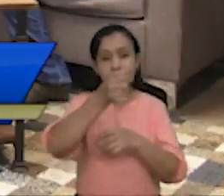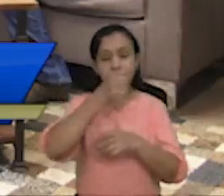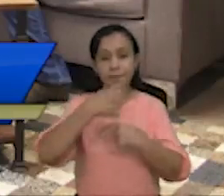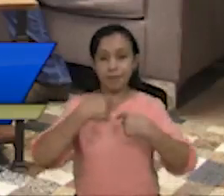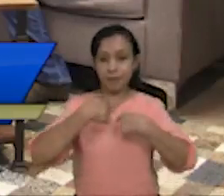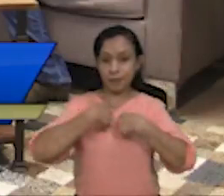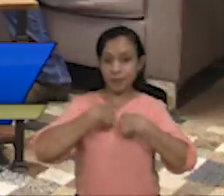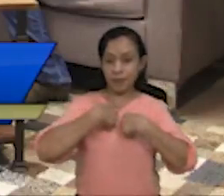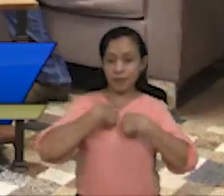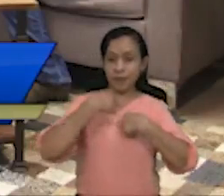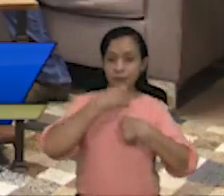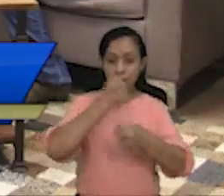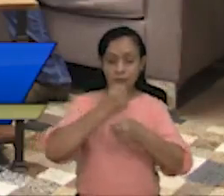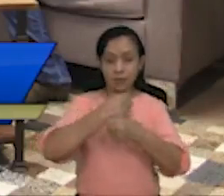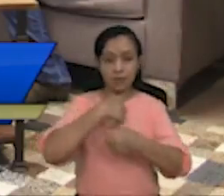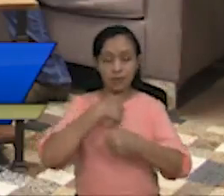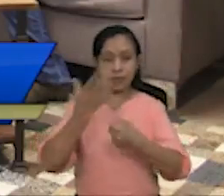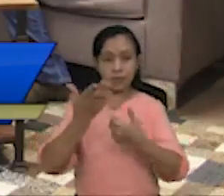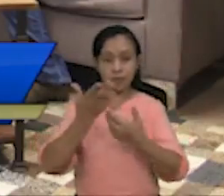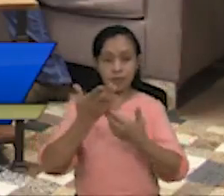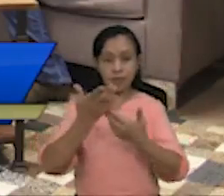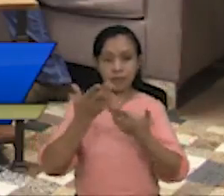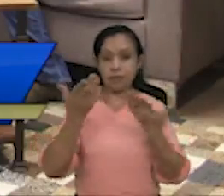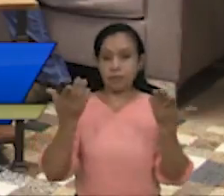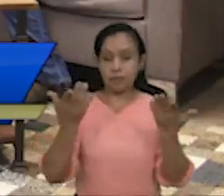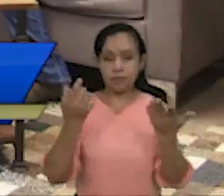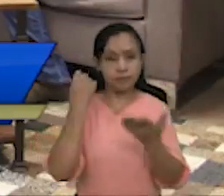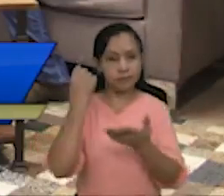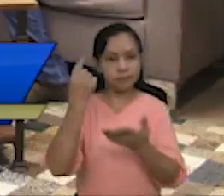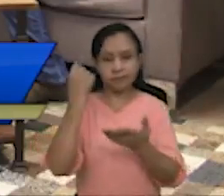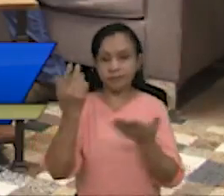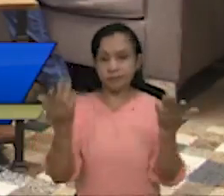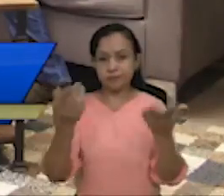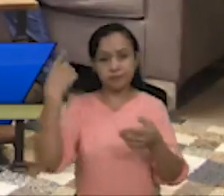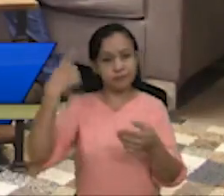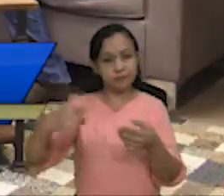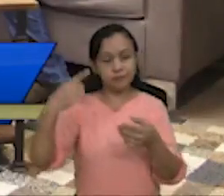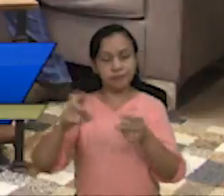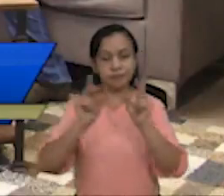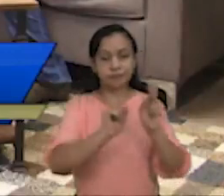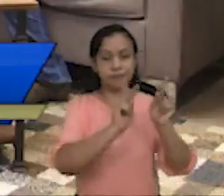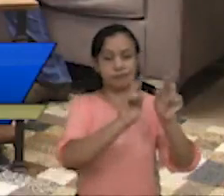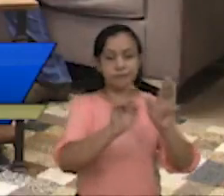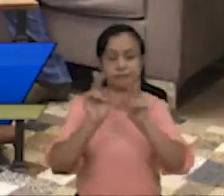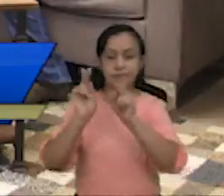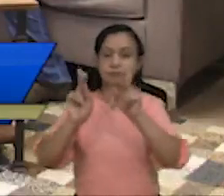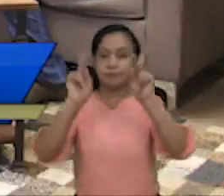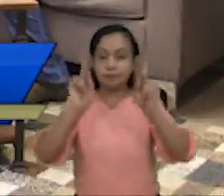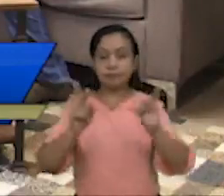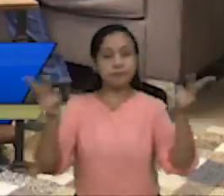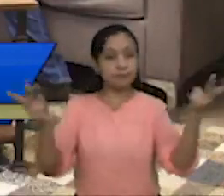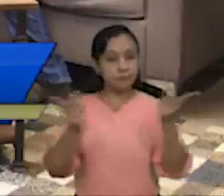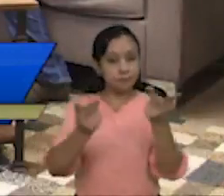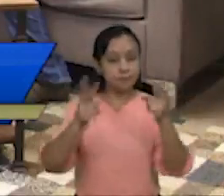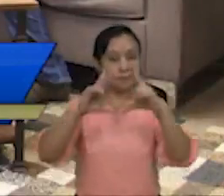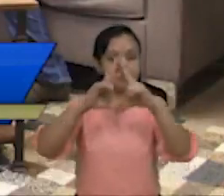yo tengo que hacer mi trabajo con la Biblia en la mano, entonces estoy faltando yo al derecho individual de cada nicaragüense.